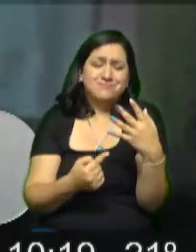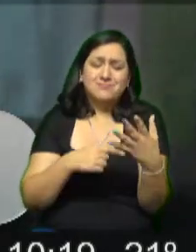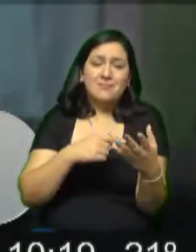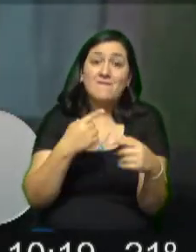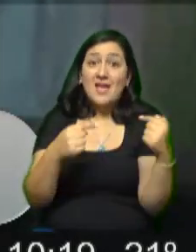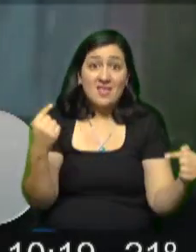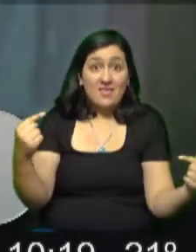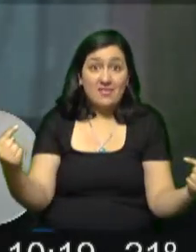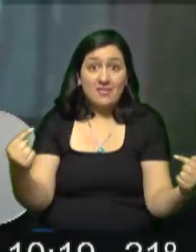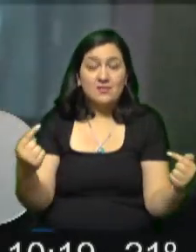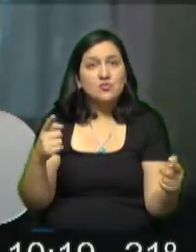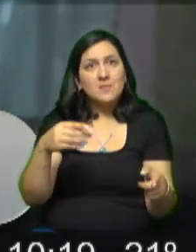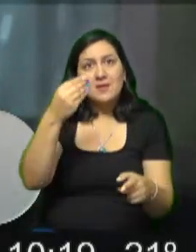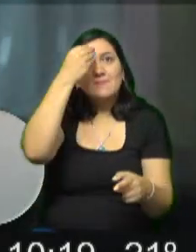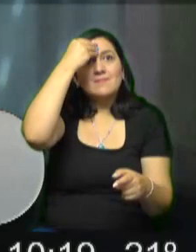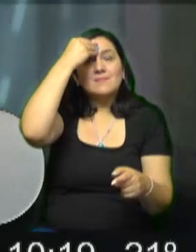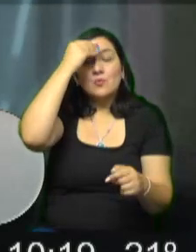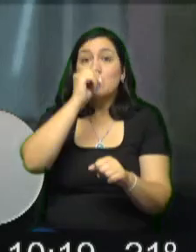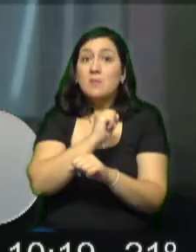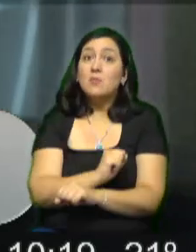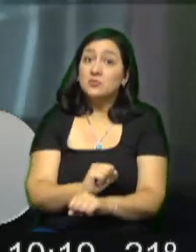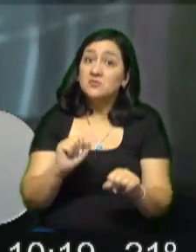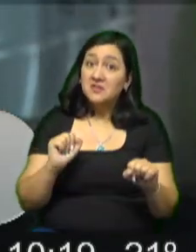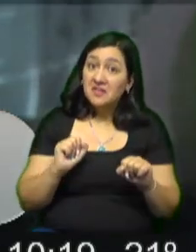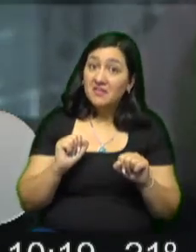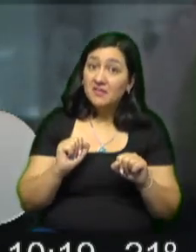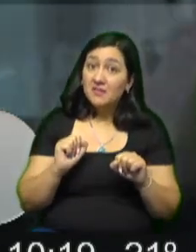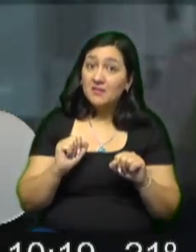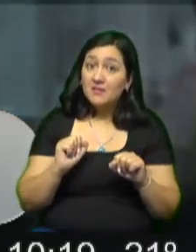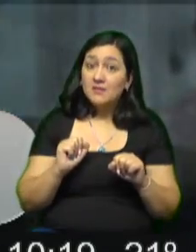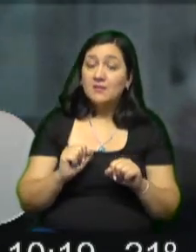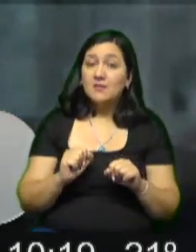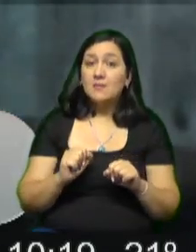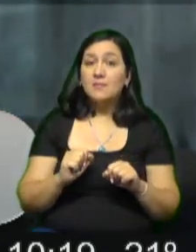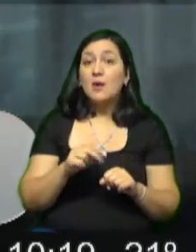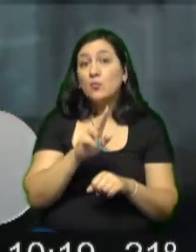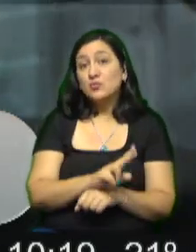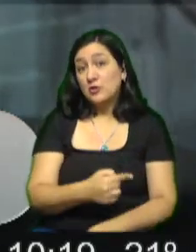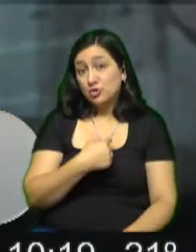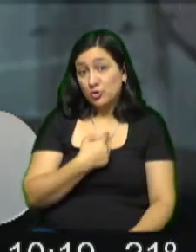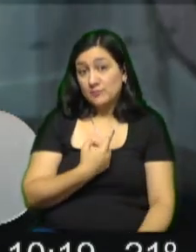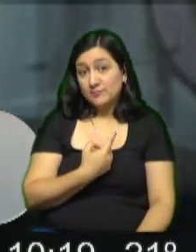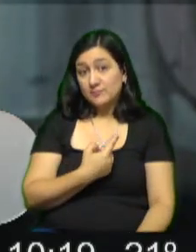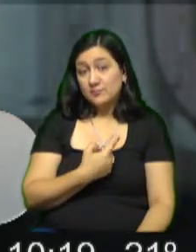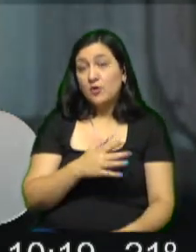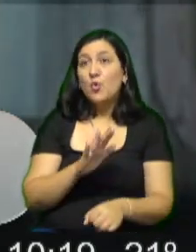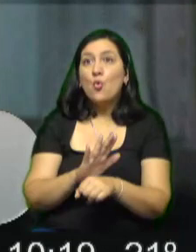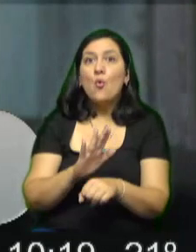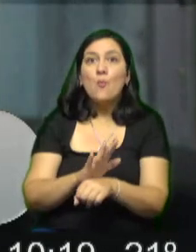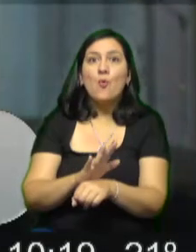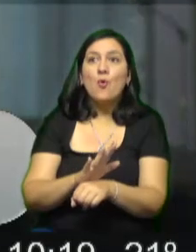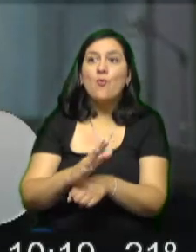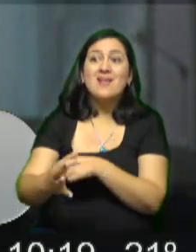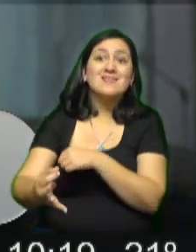mi cabeza como una posibilidad para aplicarlo en algo mío. Fue una especie de enseñanza